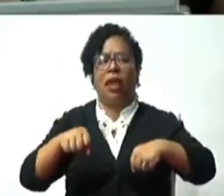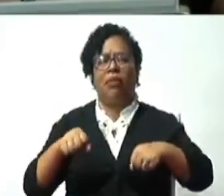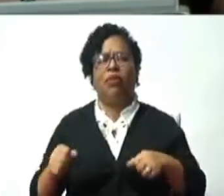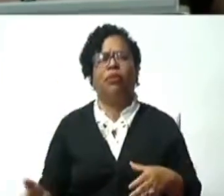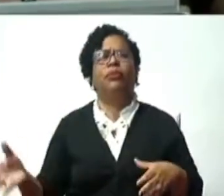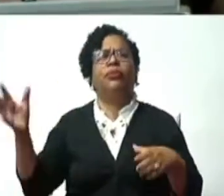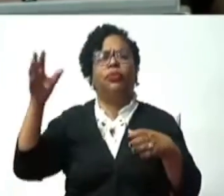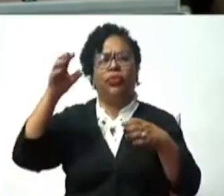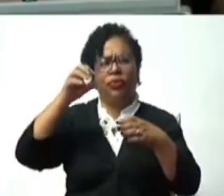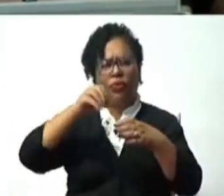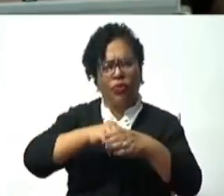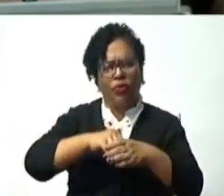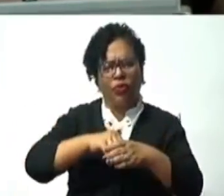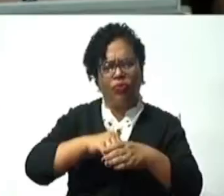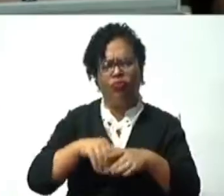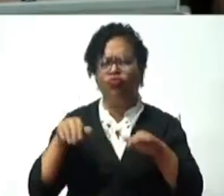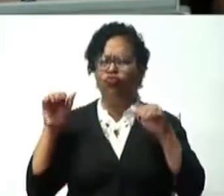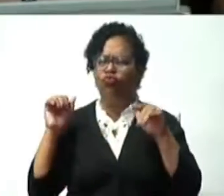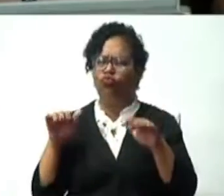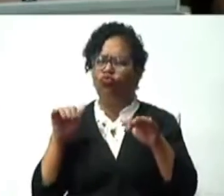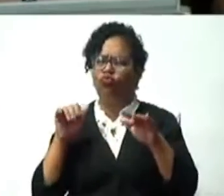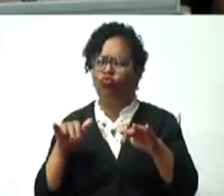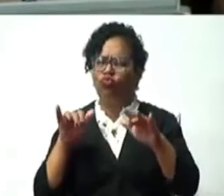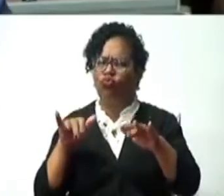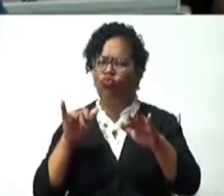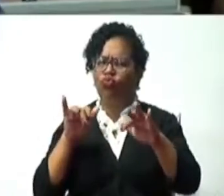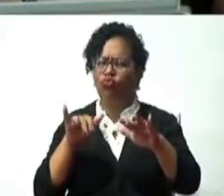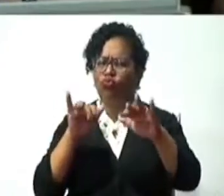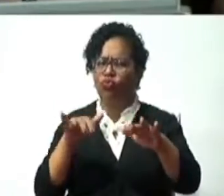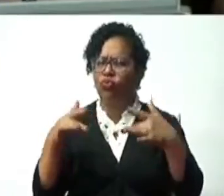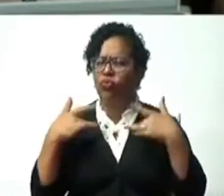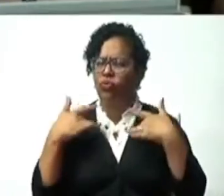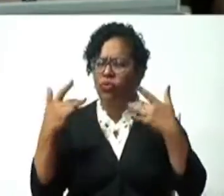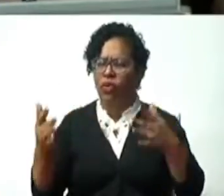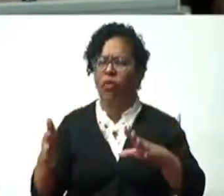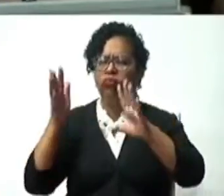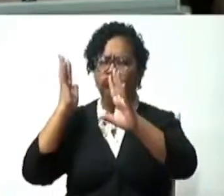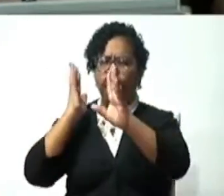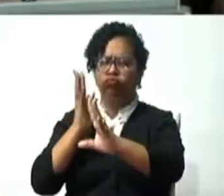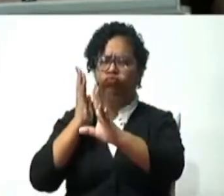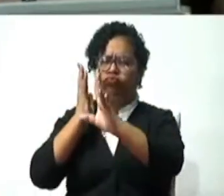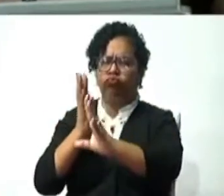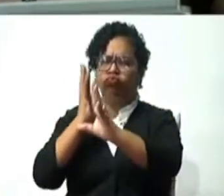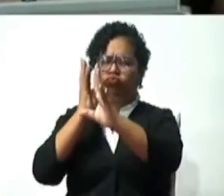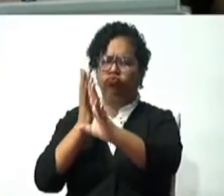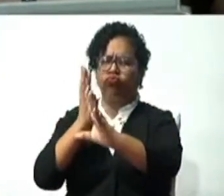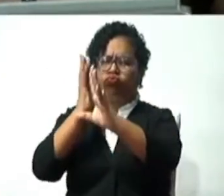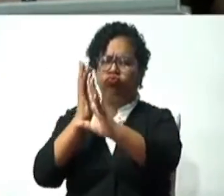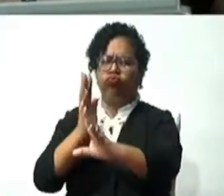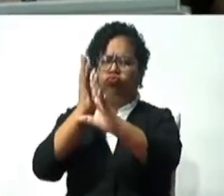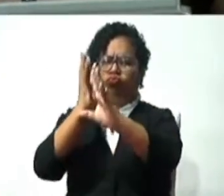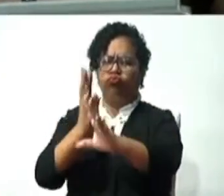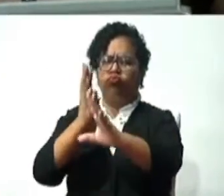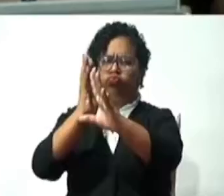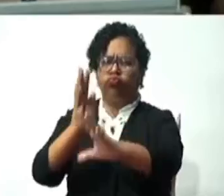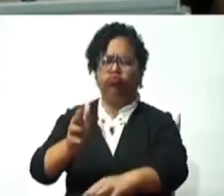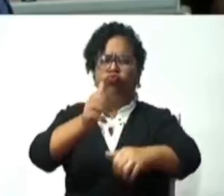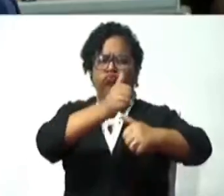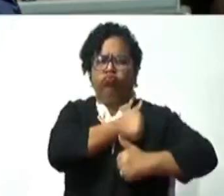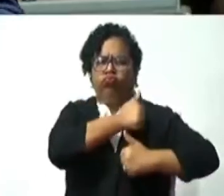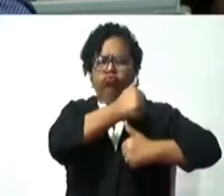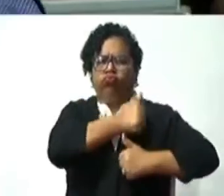militantemente en una marcha nacional que está convocando una serie